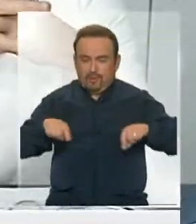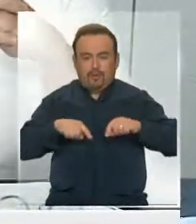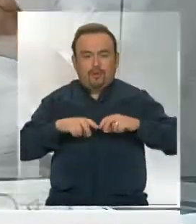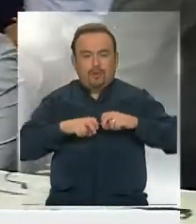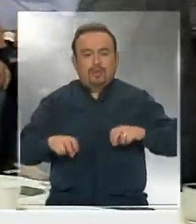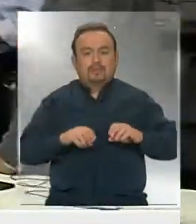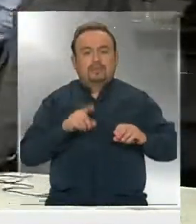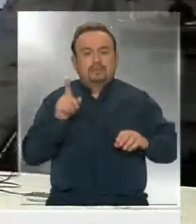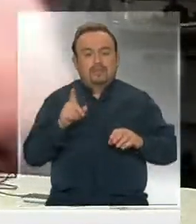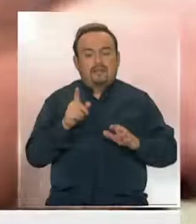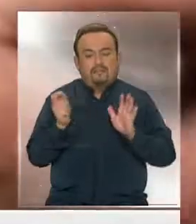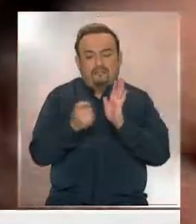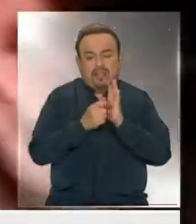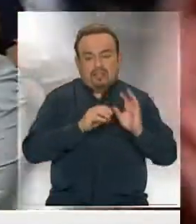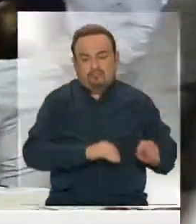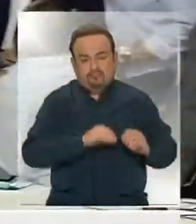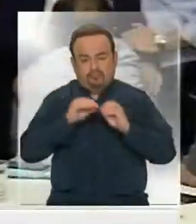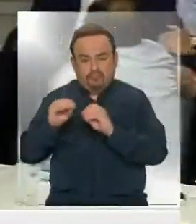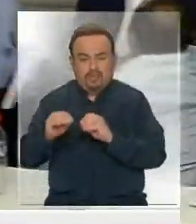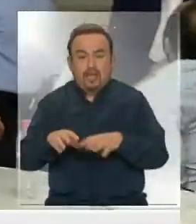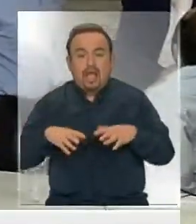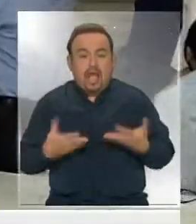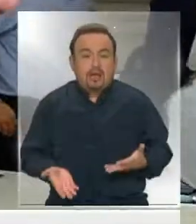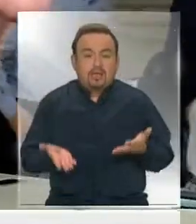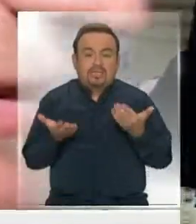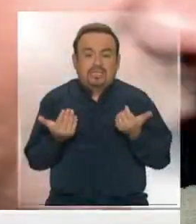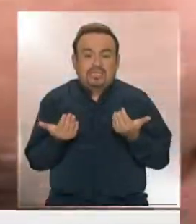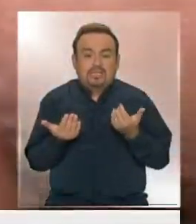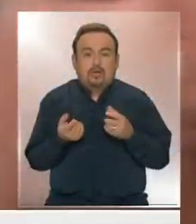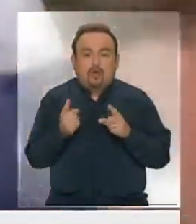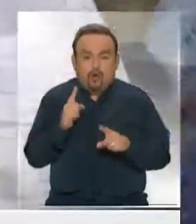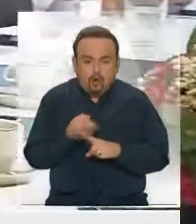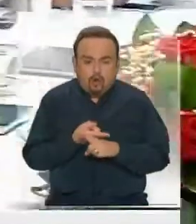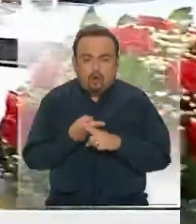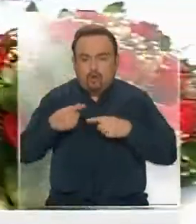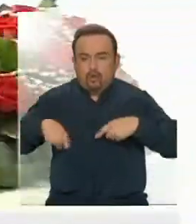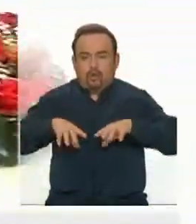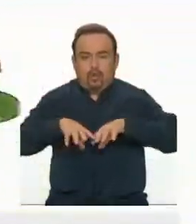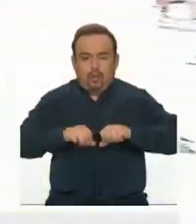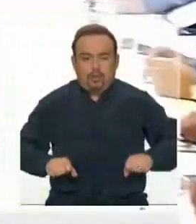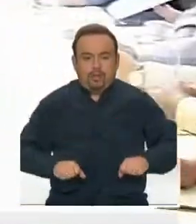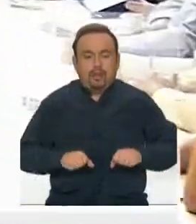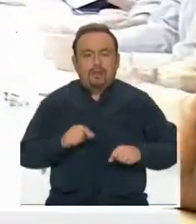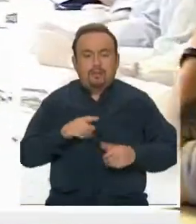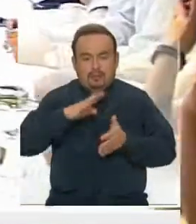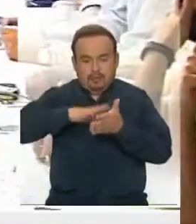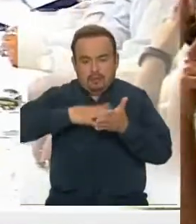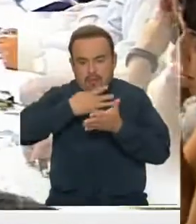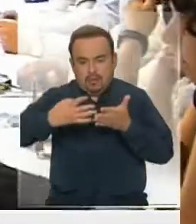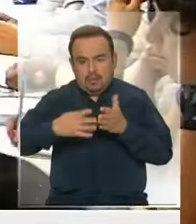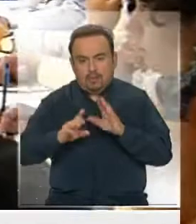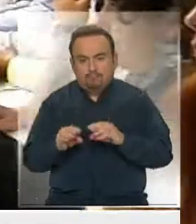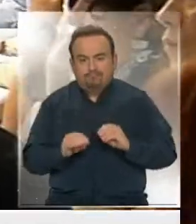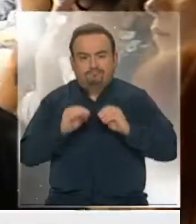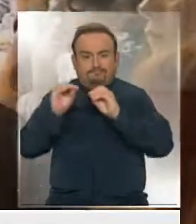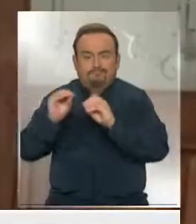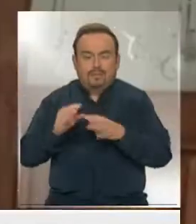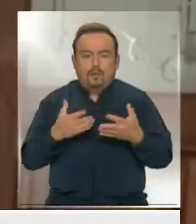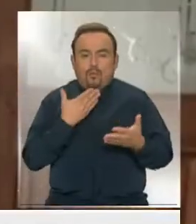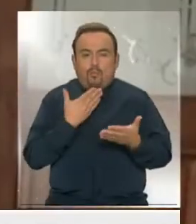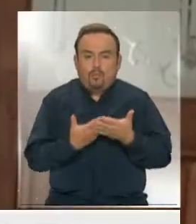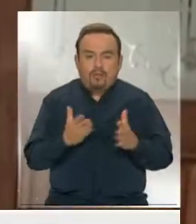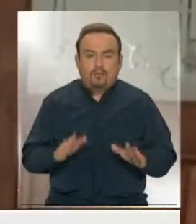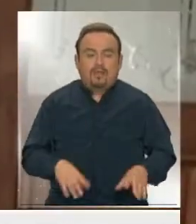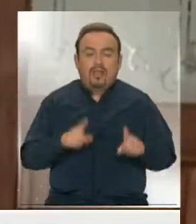para aplazar el proceso. Ahora se necesitaría un nuevo consenso para recalendarizar el panorama electoral. Hay